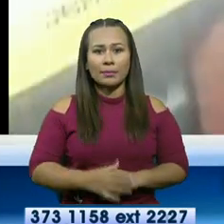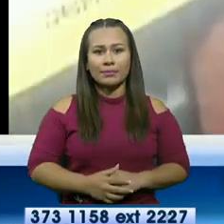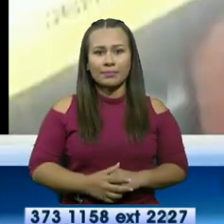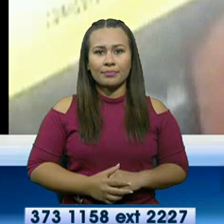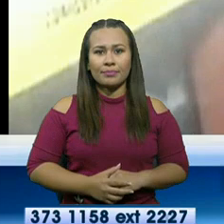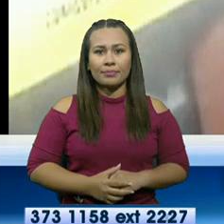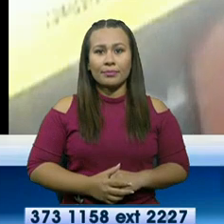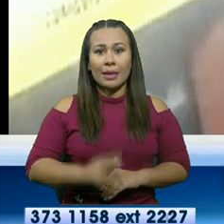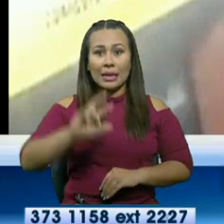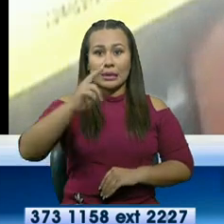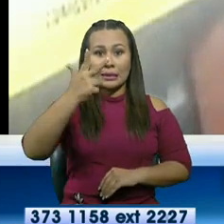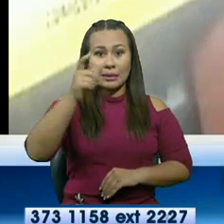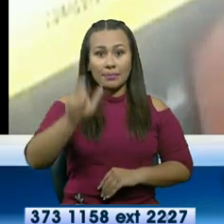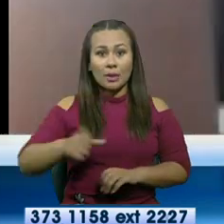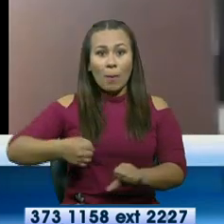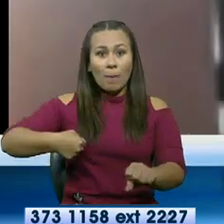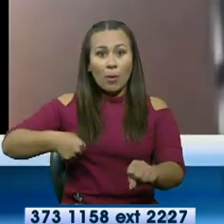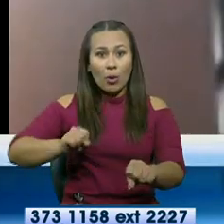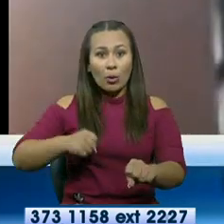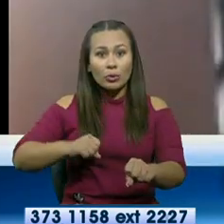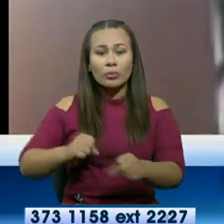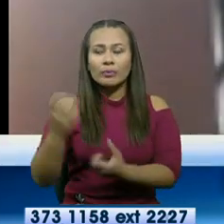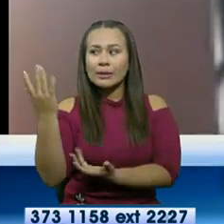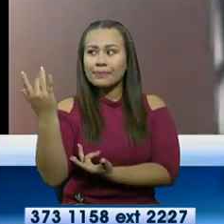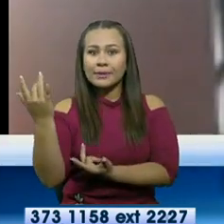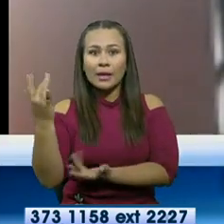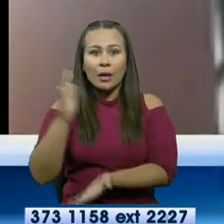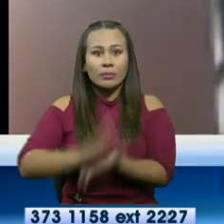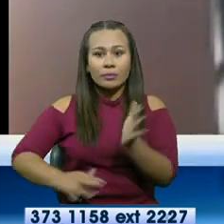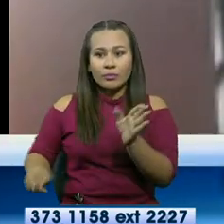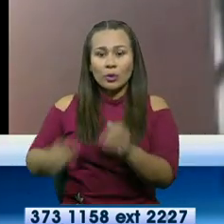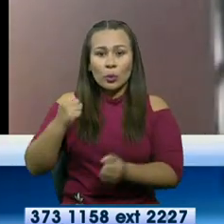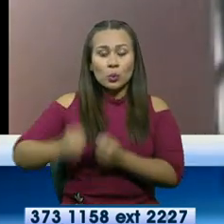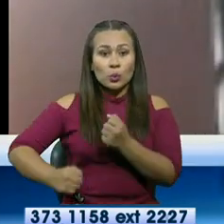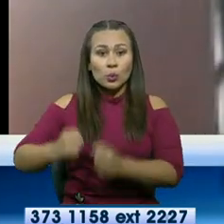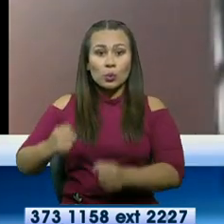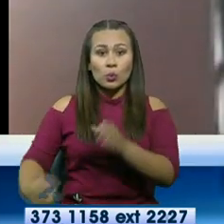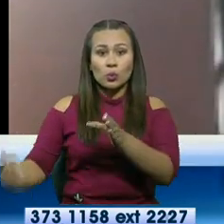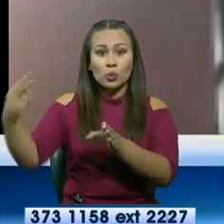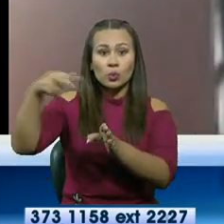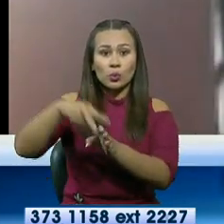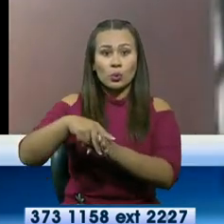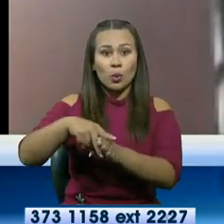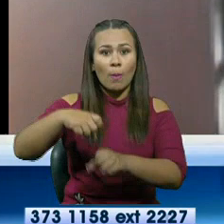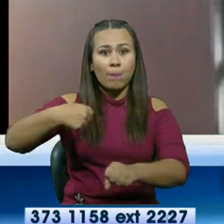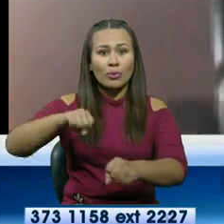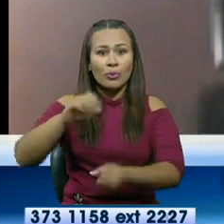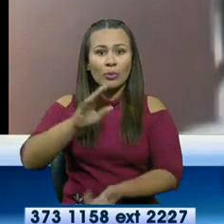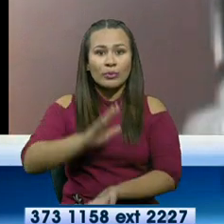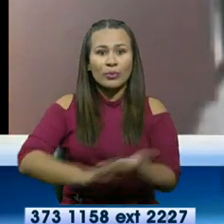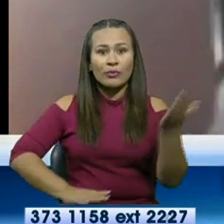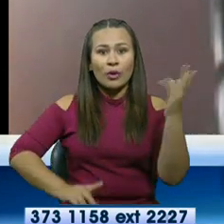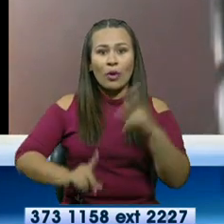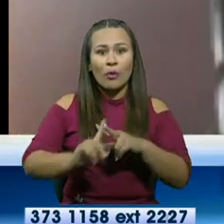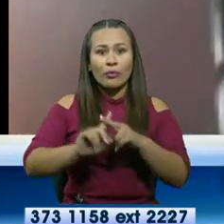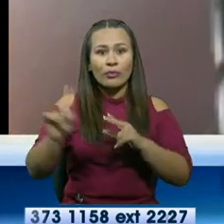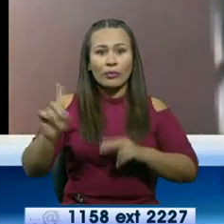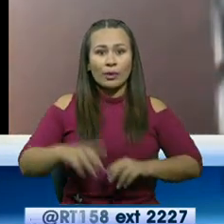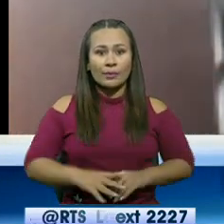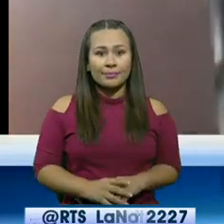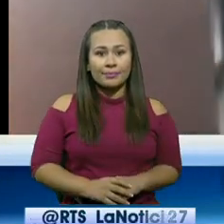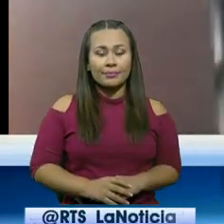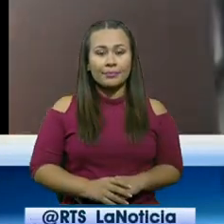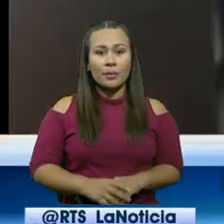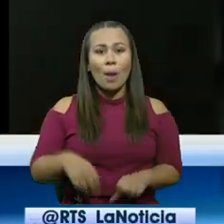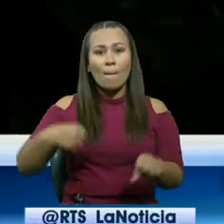tercero estaba afuera en una motocicleta esperándolos, porque cuando en pena salieron, salí a ver y escaparon los tres en la moto, en